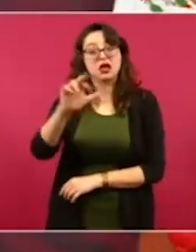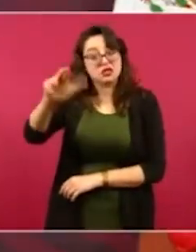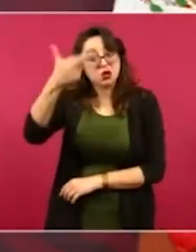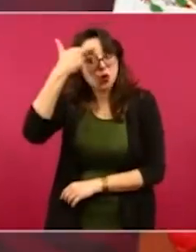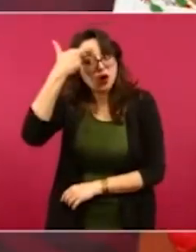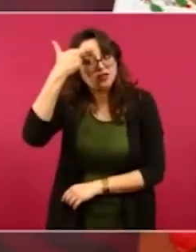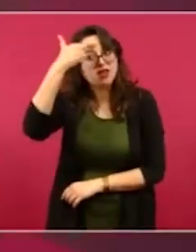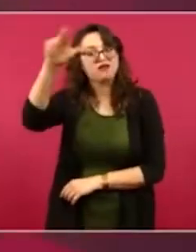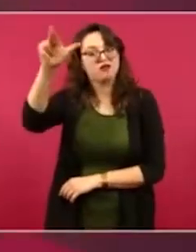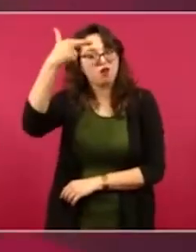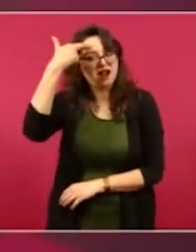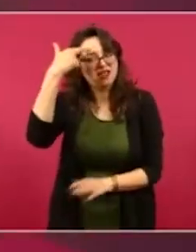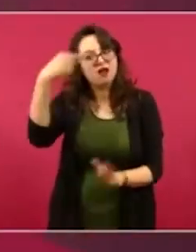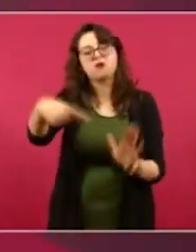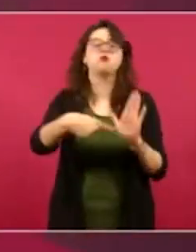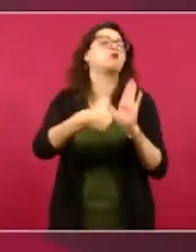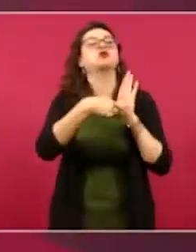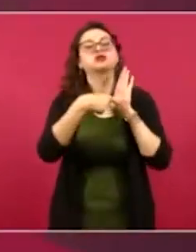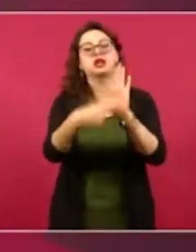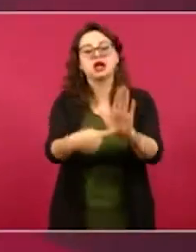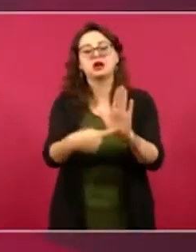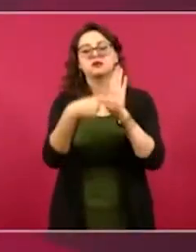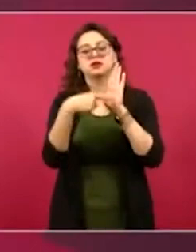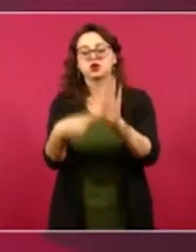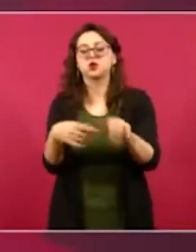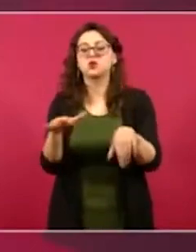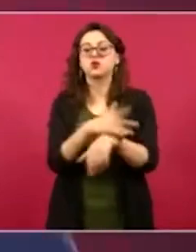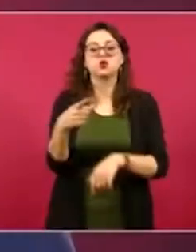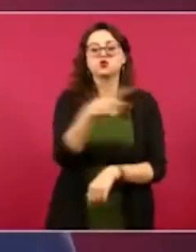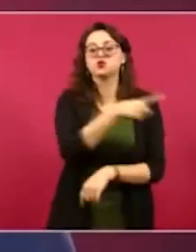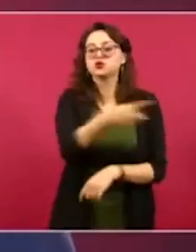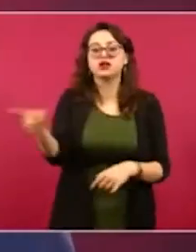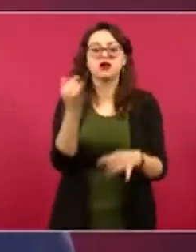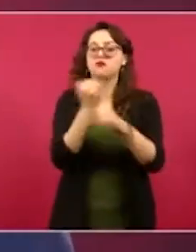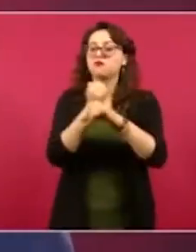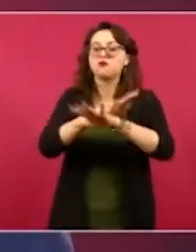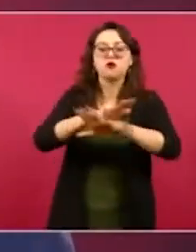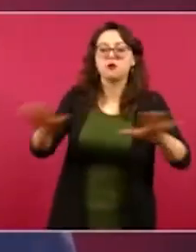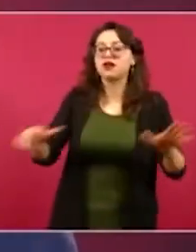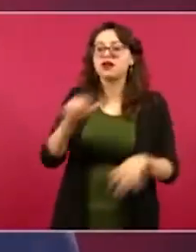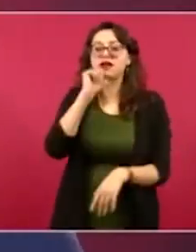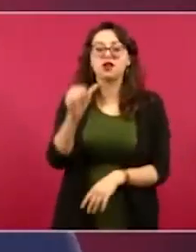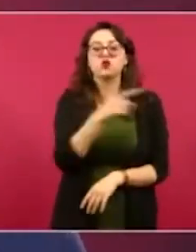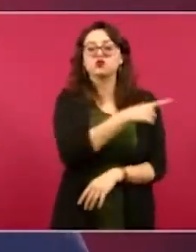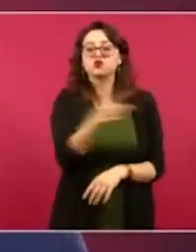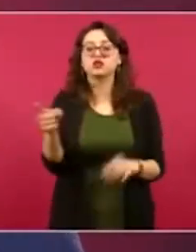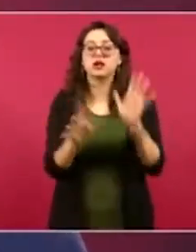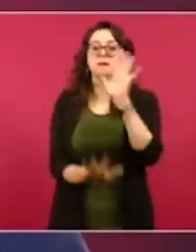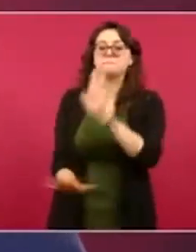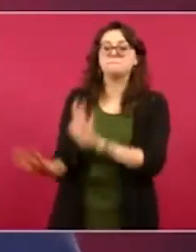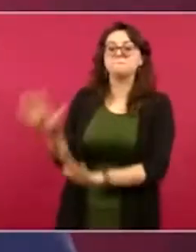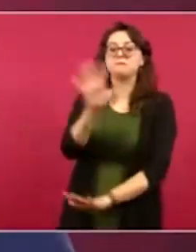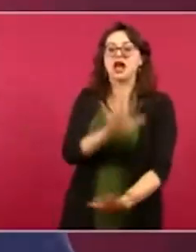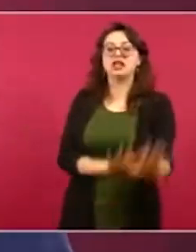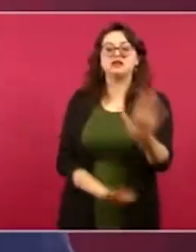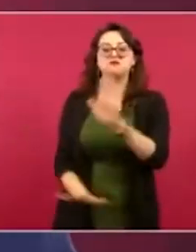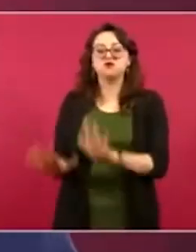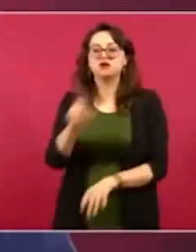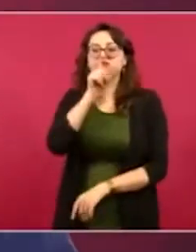cero manipulación, porque ustedes no informan, ustedes manipulan. La mayoría de los